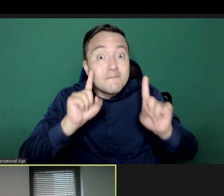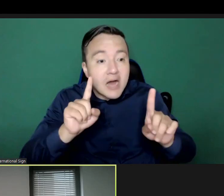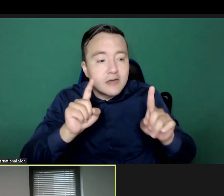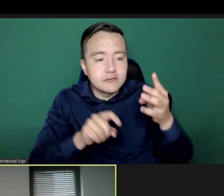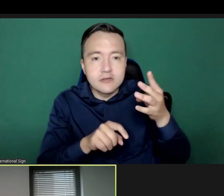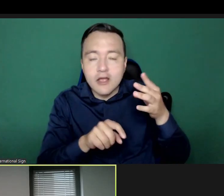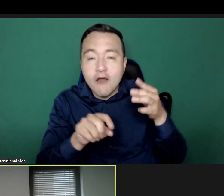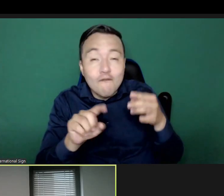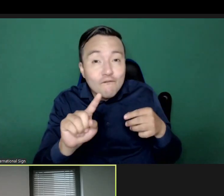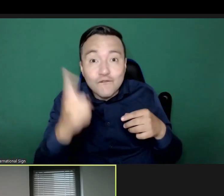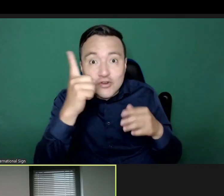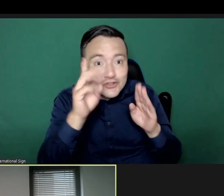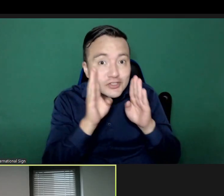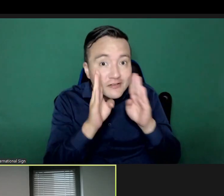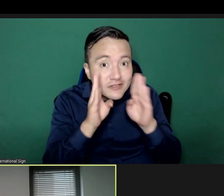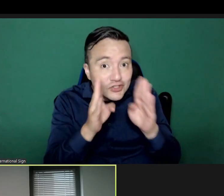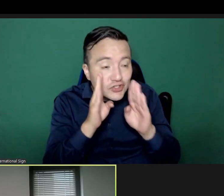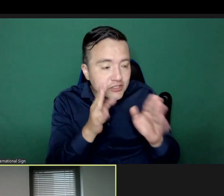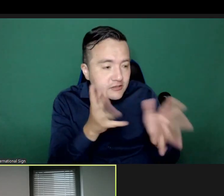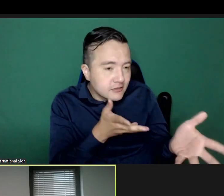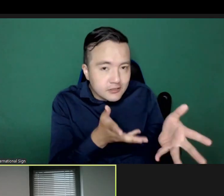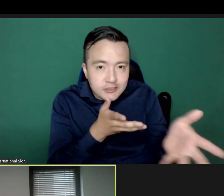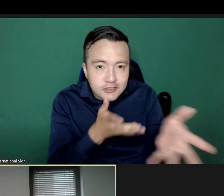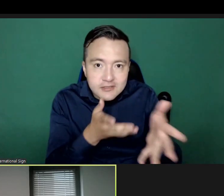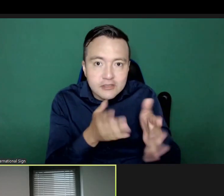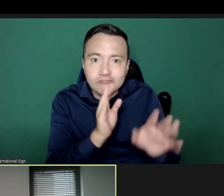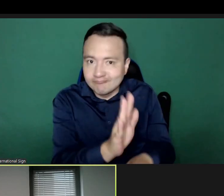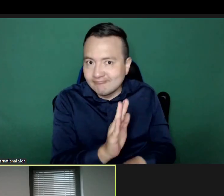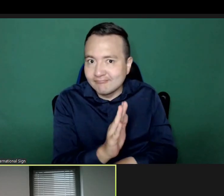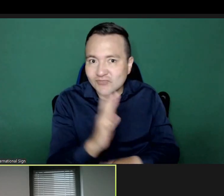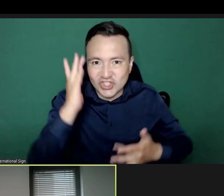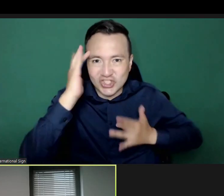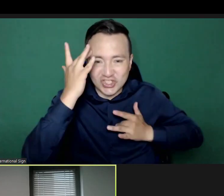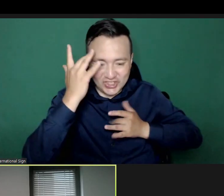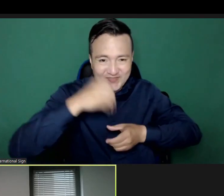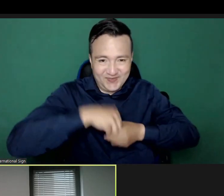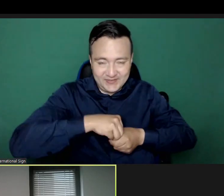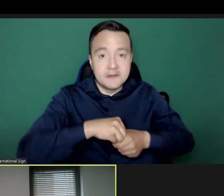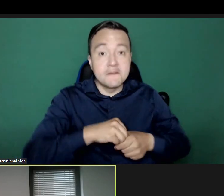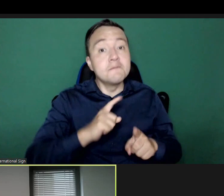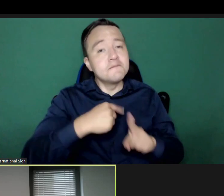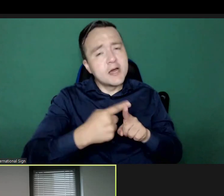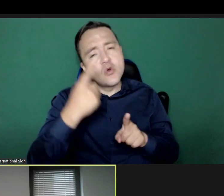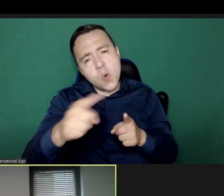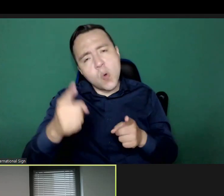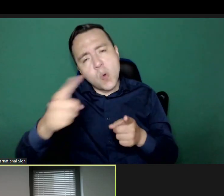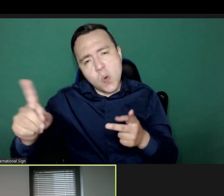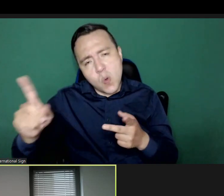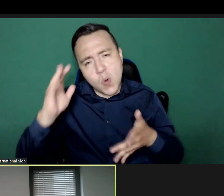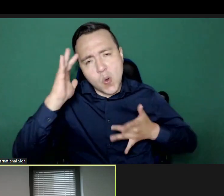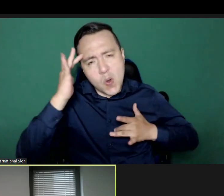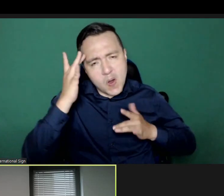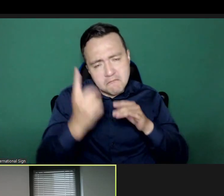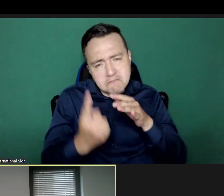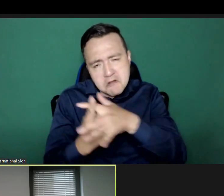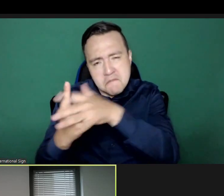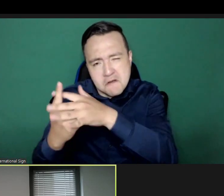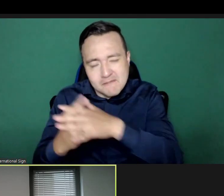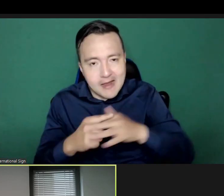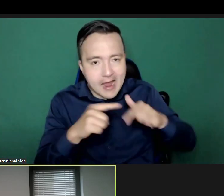gestión más efectiva de enfermedades crónicas y de otras enfermedades. Entonces, creo